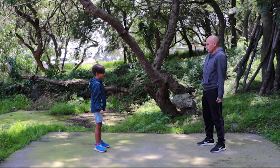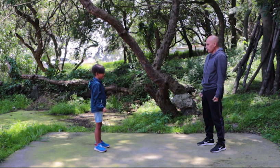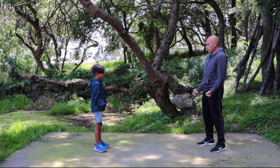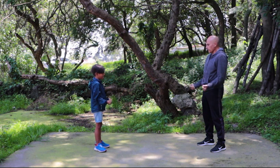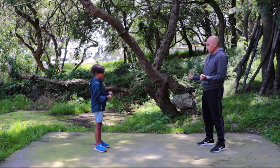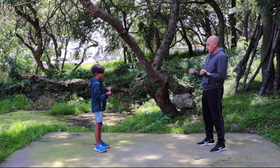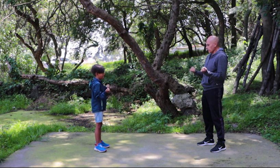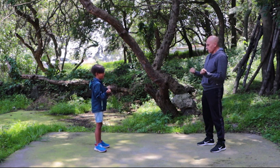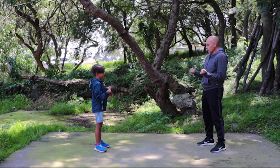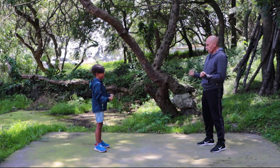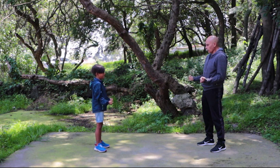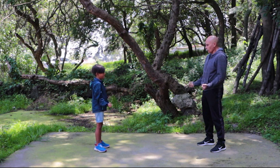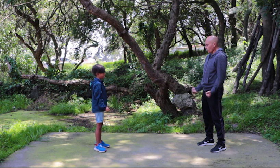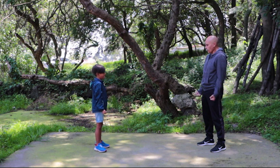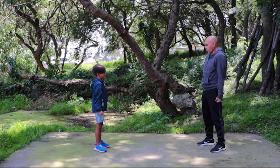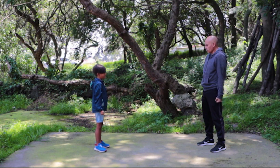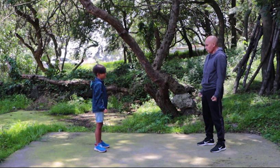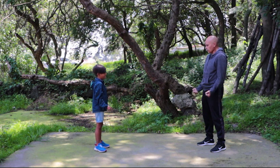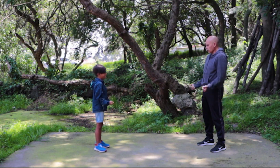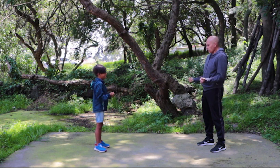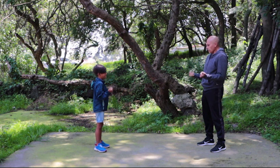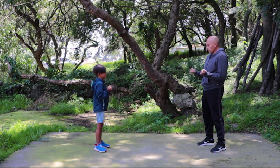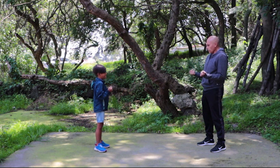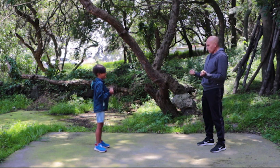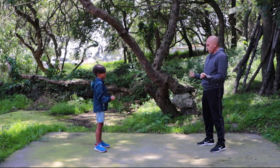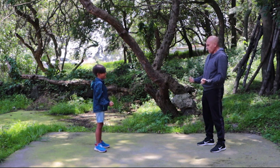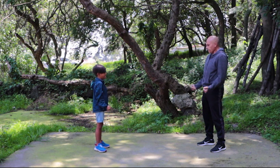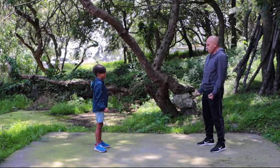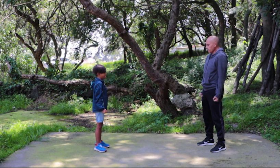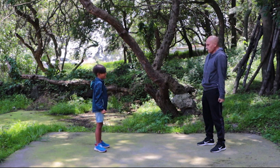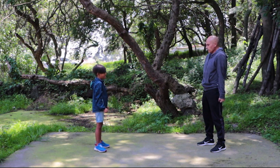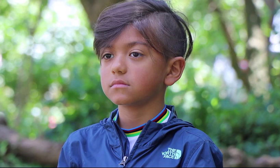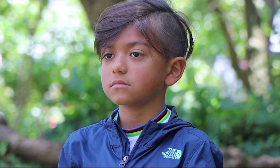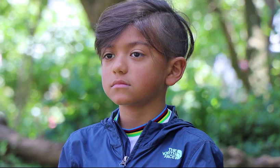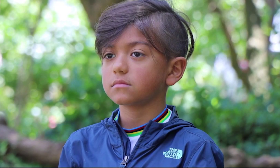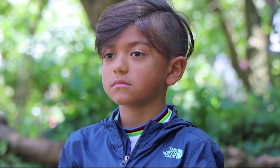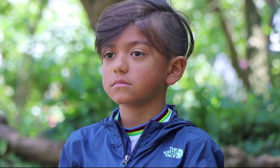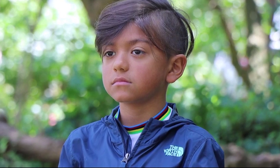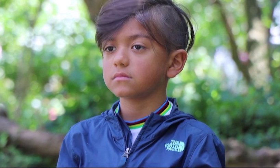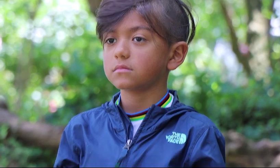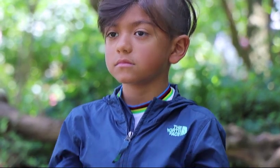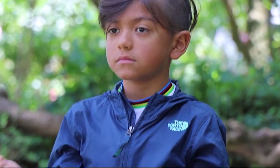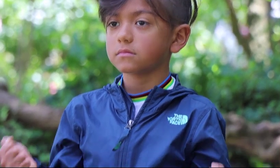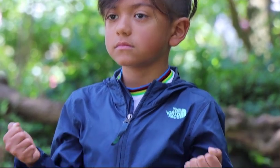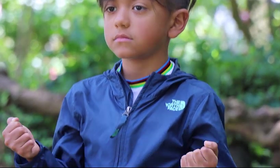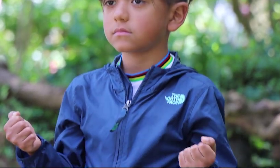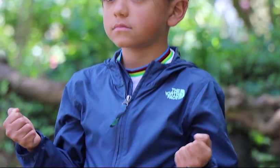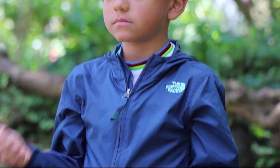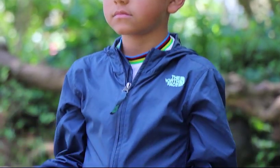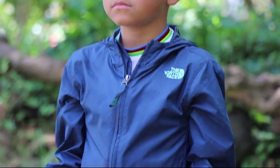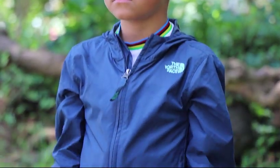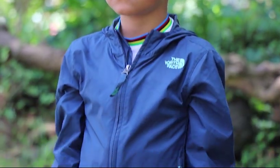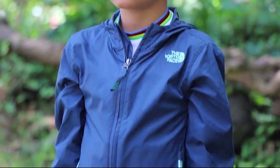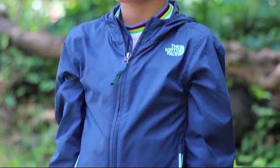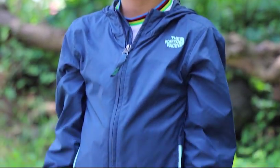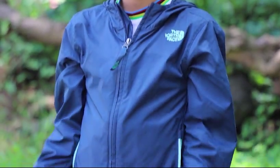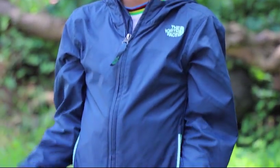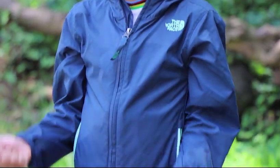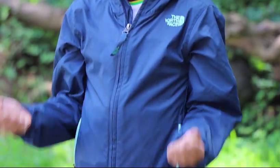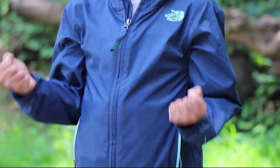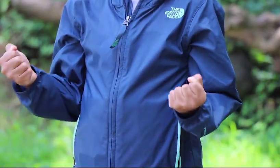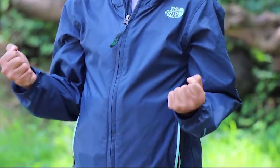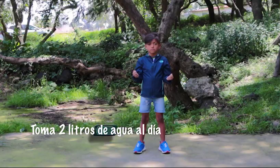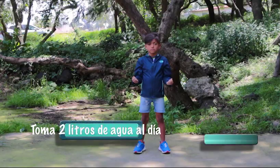perfectamente bien, realizado, una vez más, bien, flexionamos a 90 grados, bajamos,